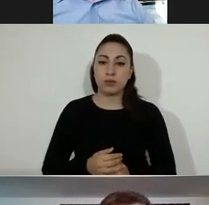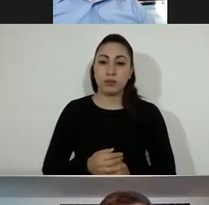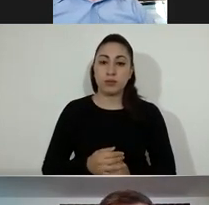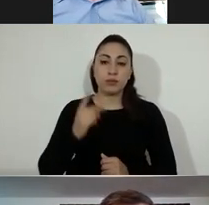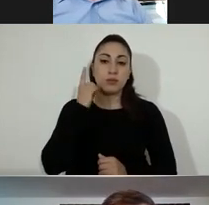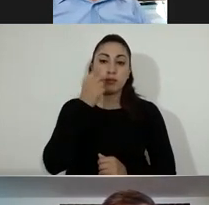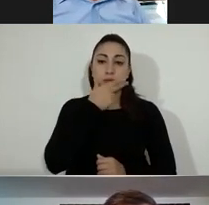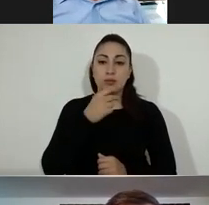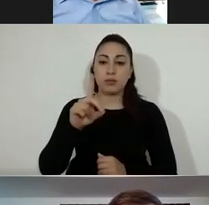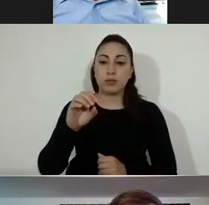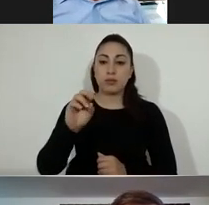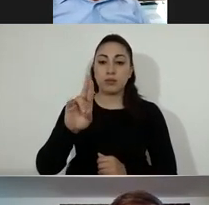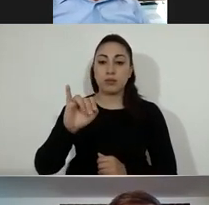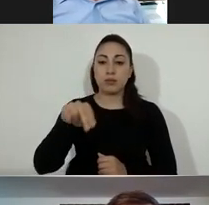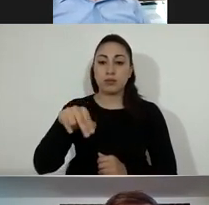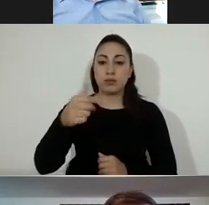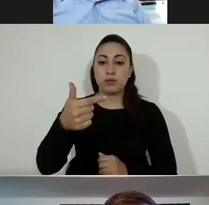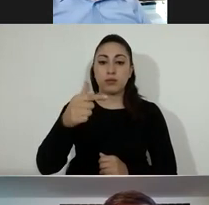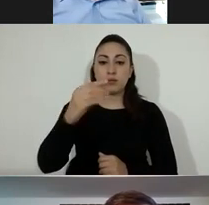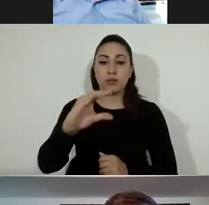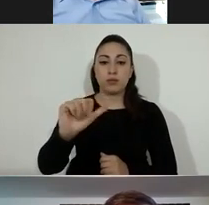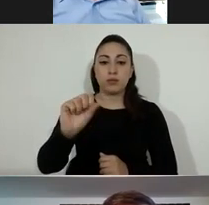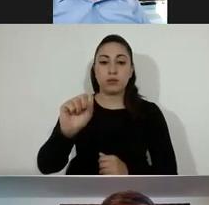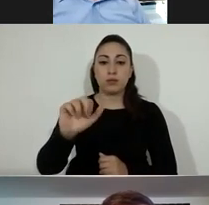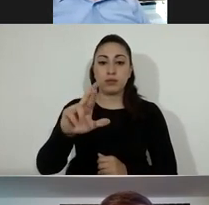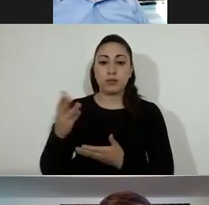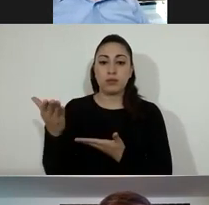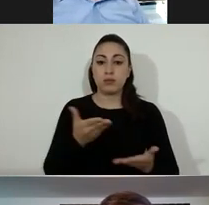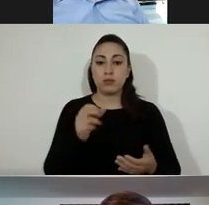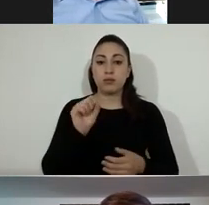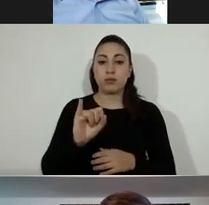Diputado Federico Dorín Casar. Dorín, presente.